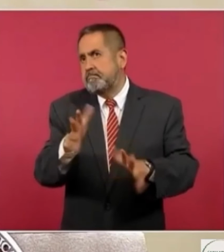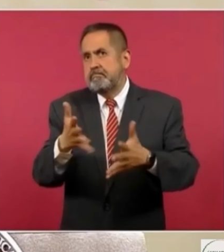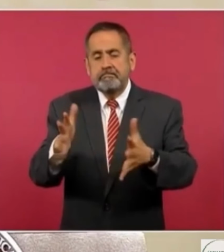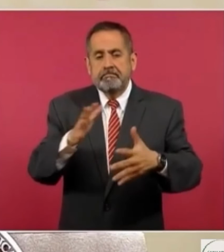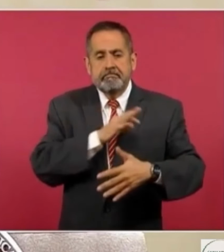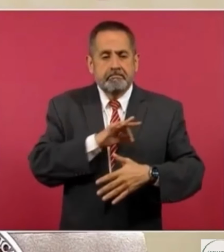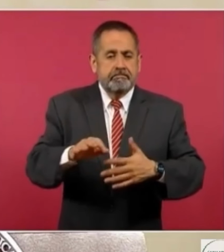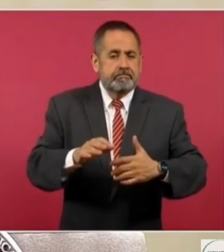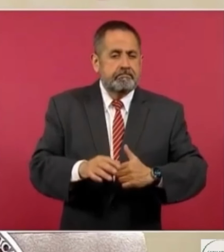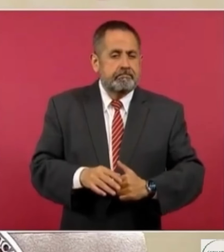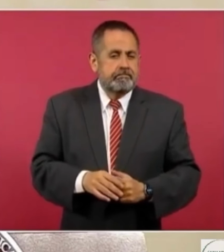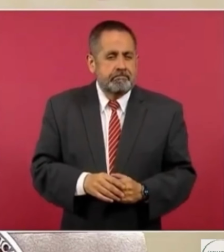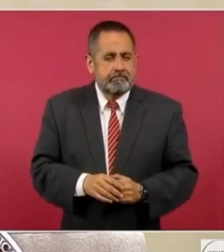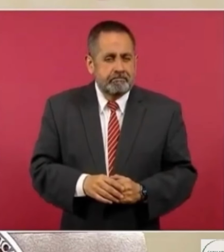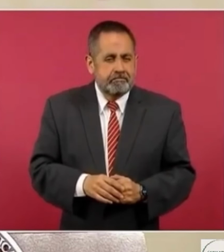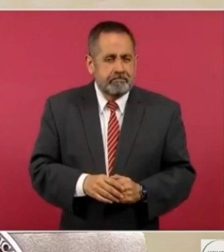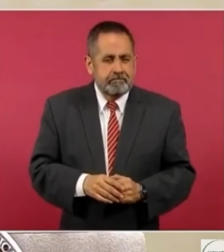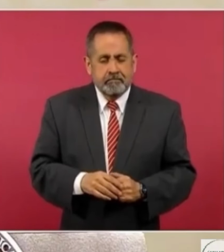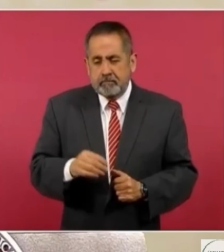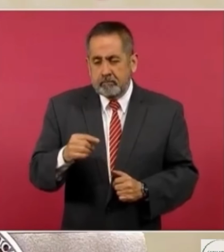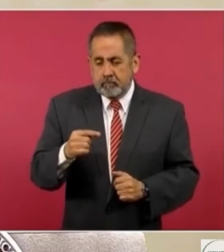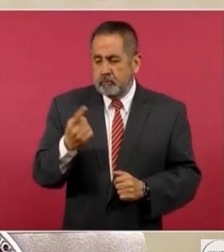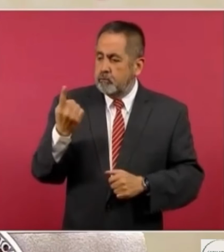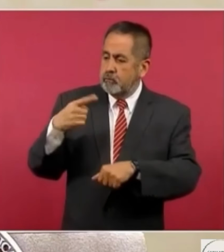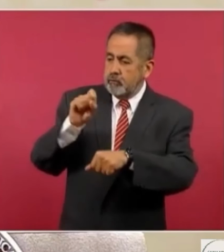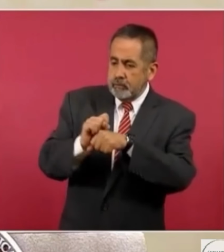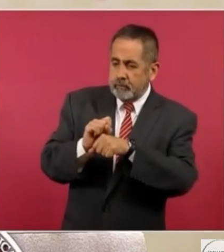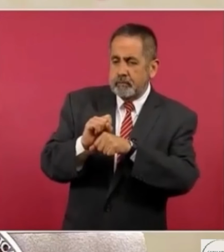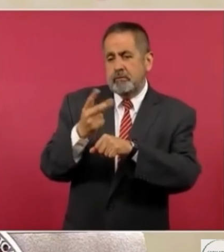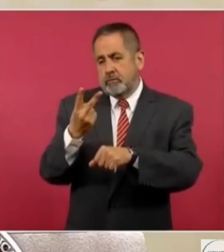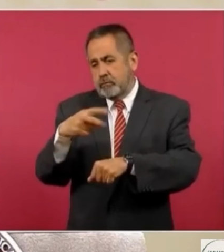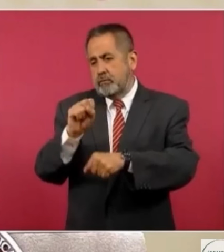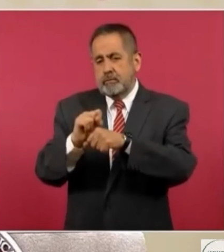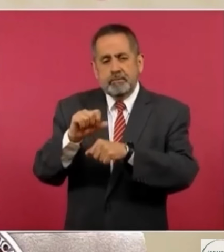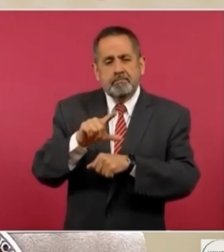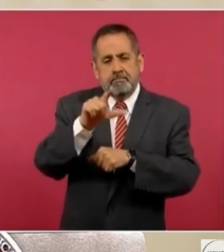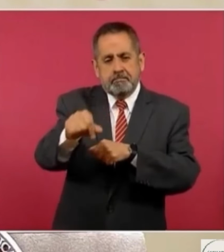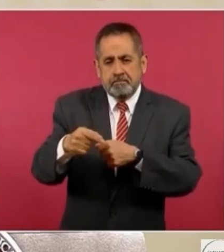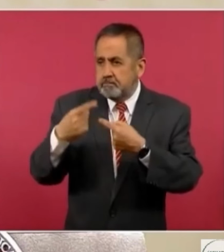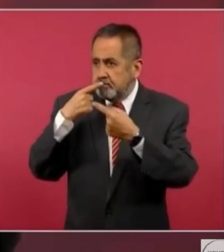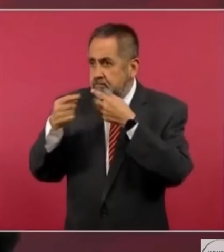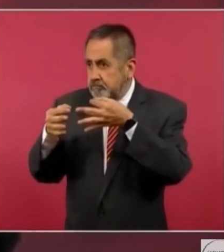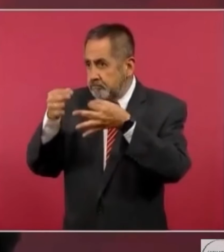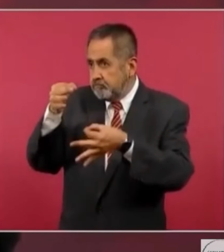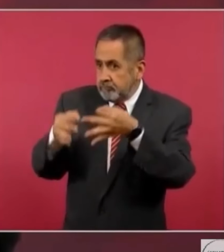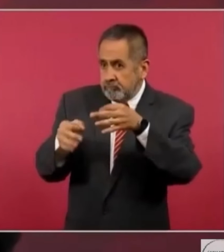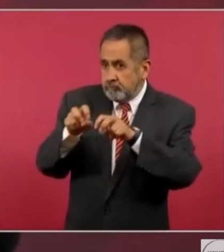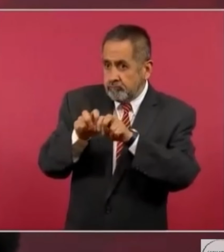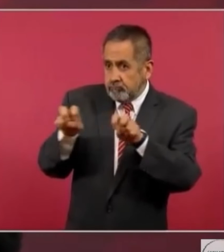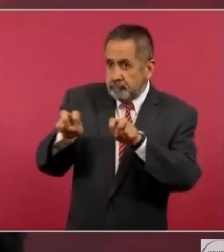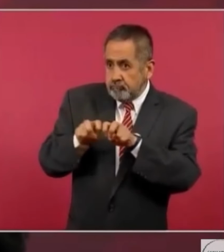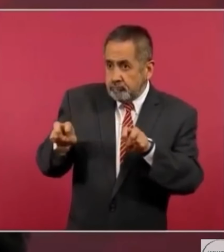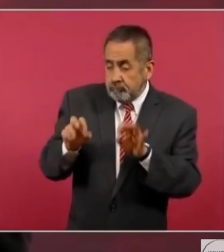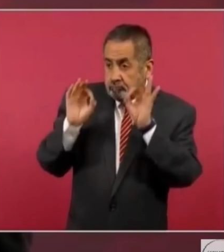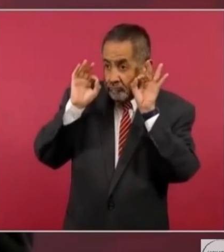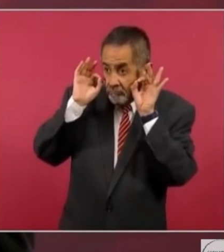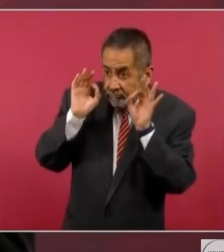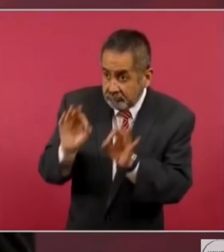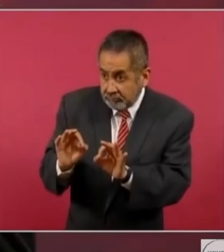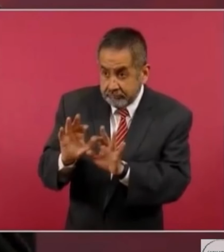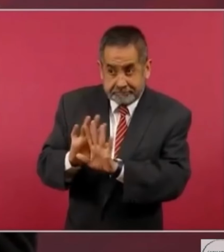aproximadamente semana y media después o 2 semanas después, que ya quedaría integrado el jurado y entonces se